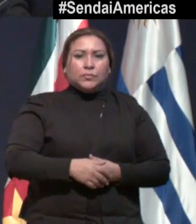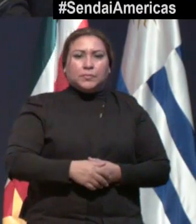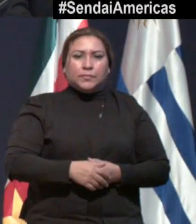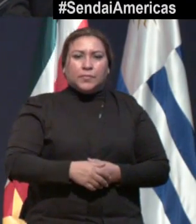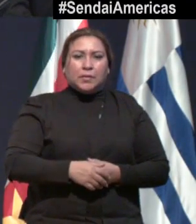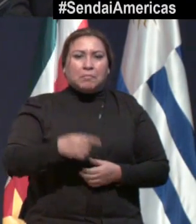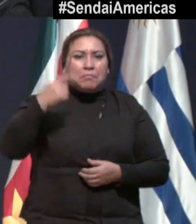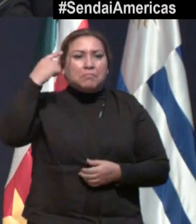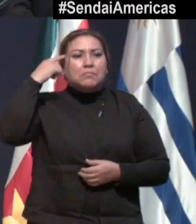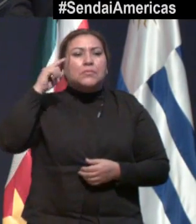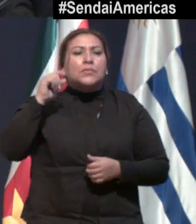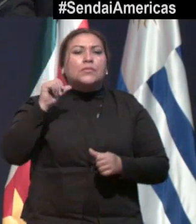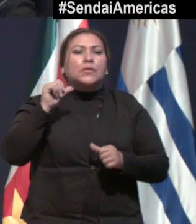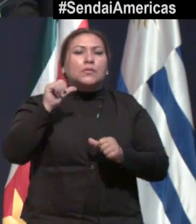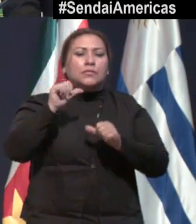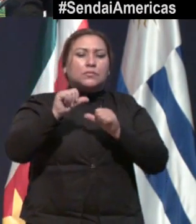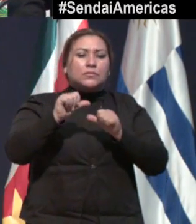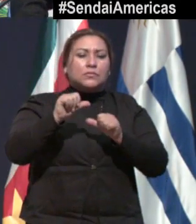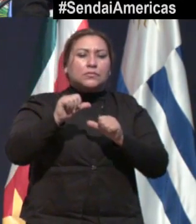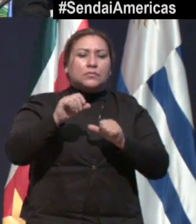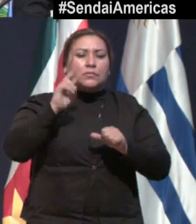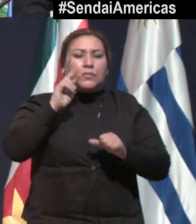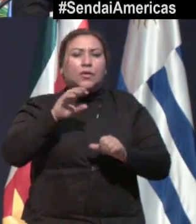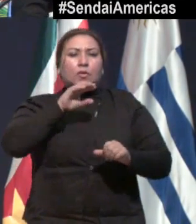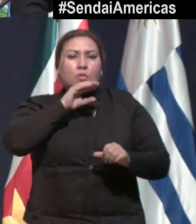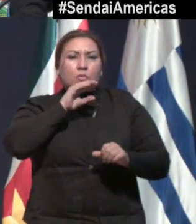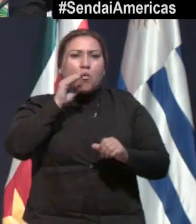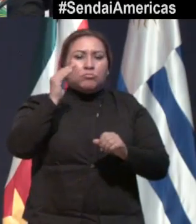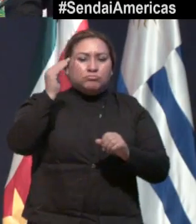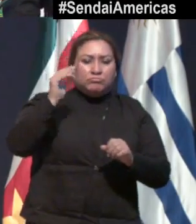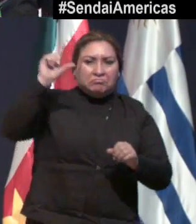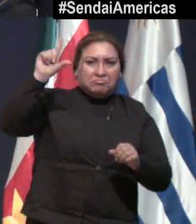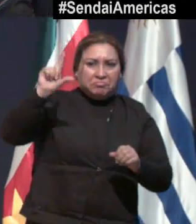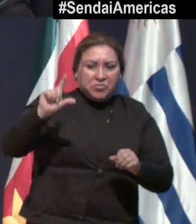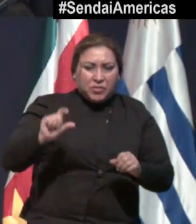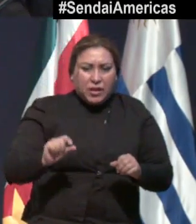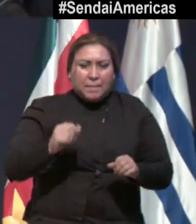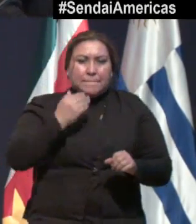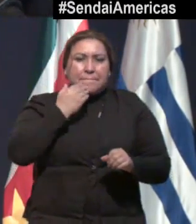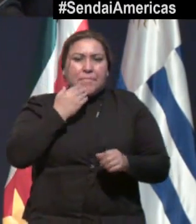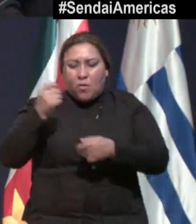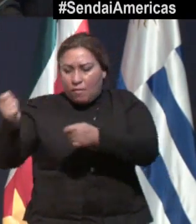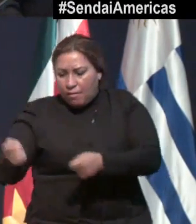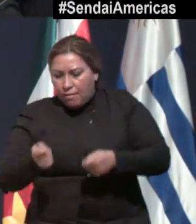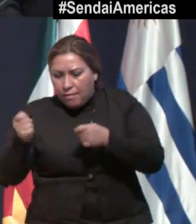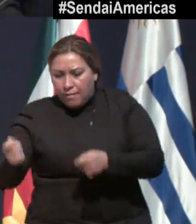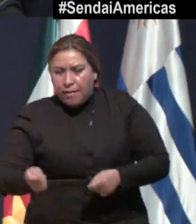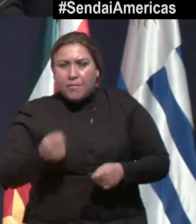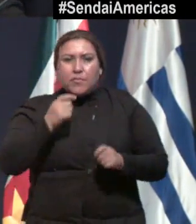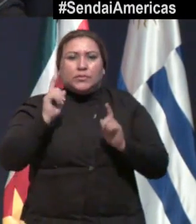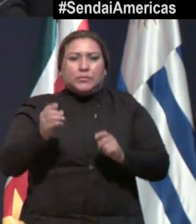que tratará sobre la reducción del riesgo de desastres en el sector agrícola y la seguridad alimentaria